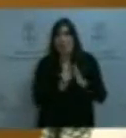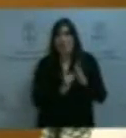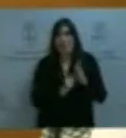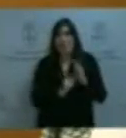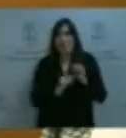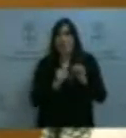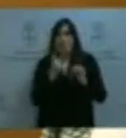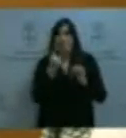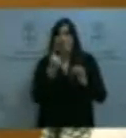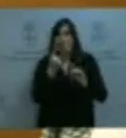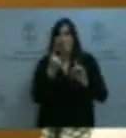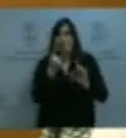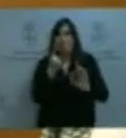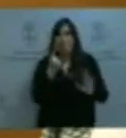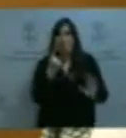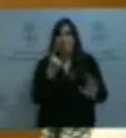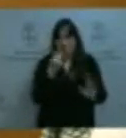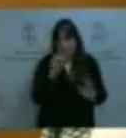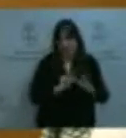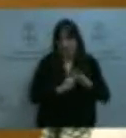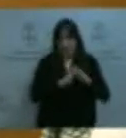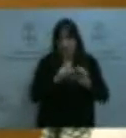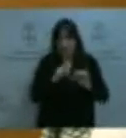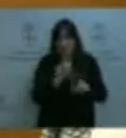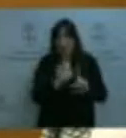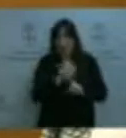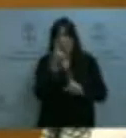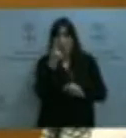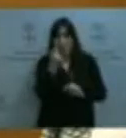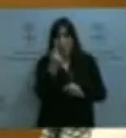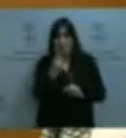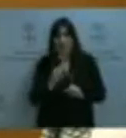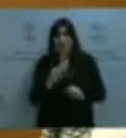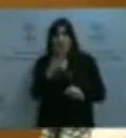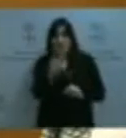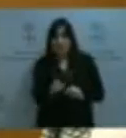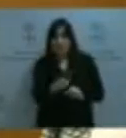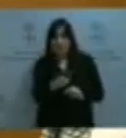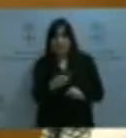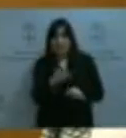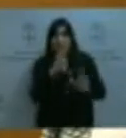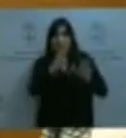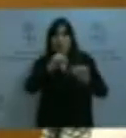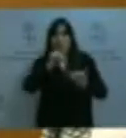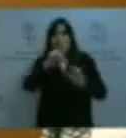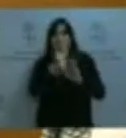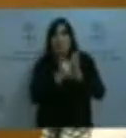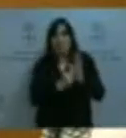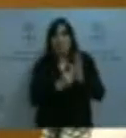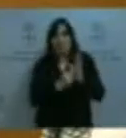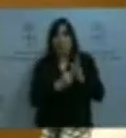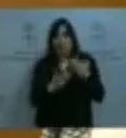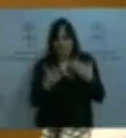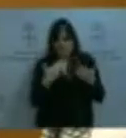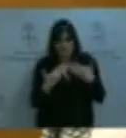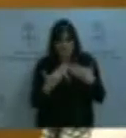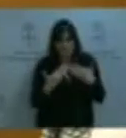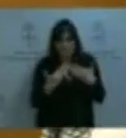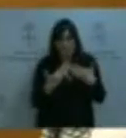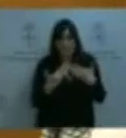20. El segundo mejor posicionado obtiene 8,1 puntos tras la entrevista con ustedes y el tercero, que es el que sacó la